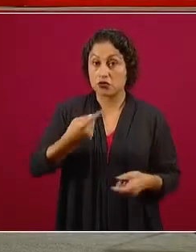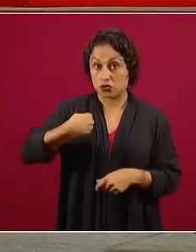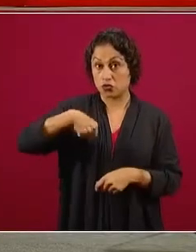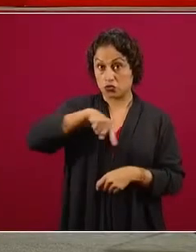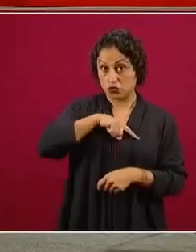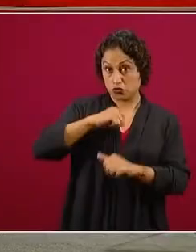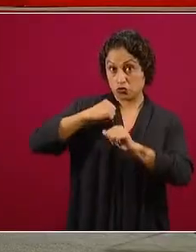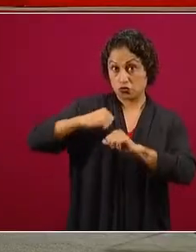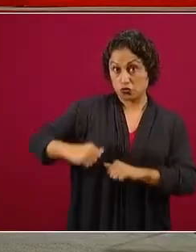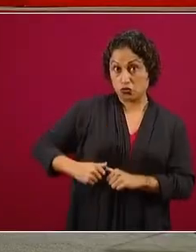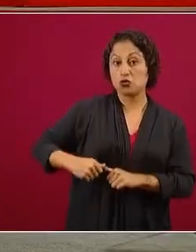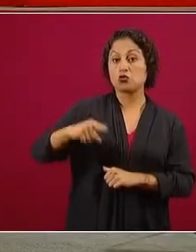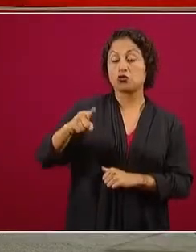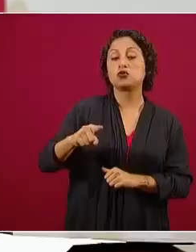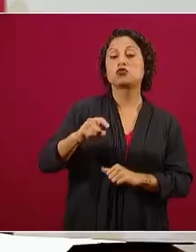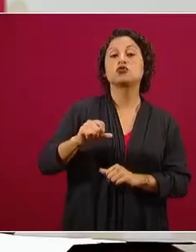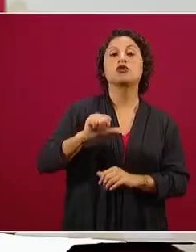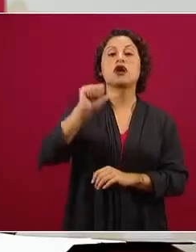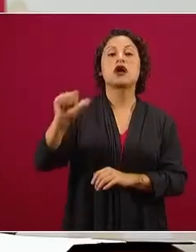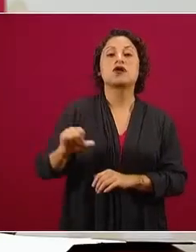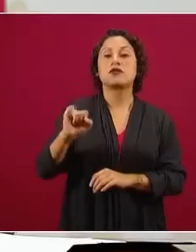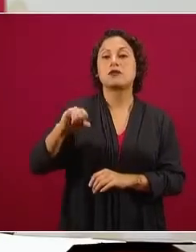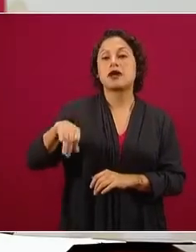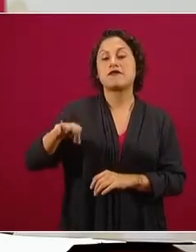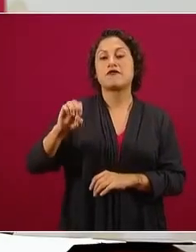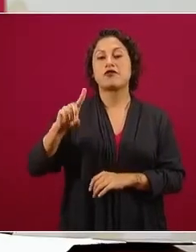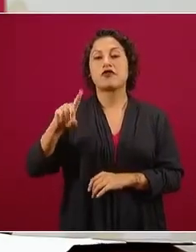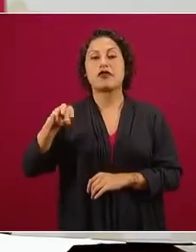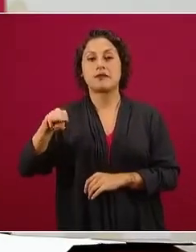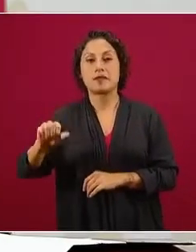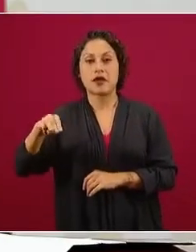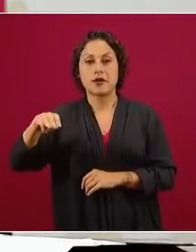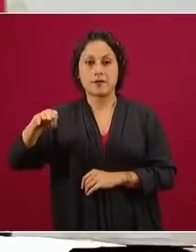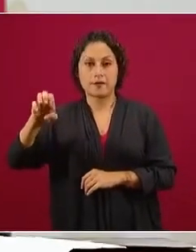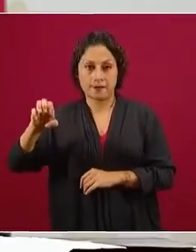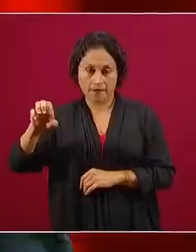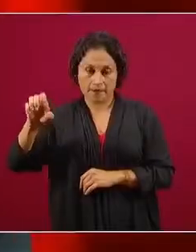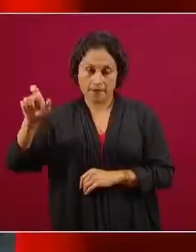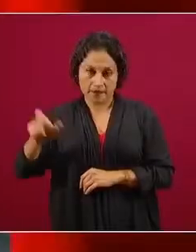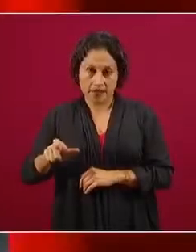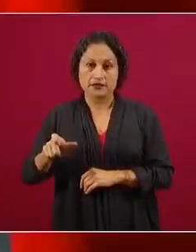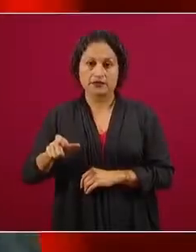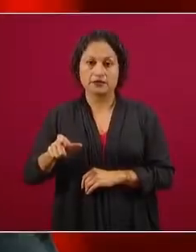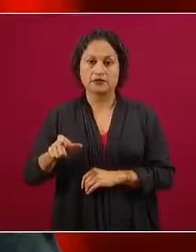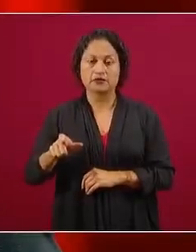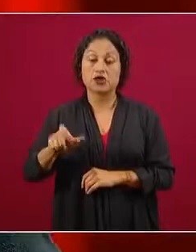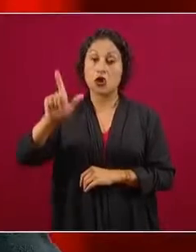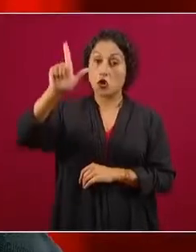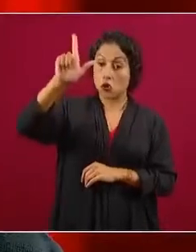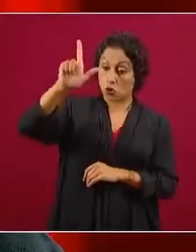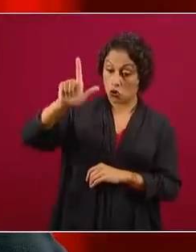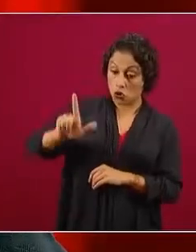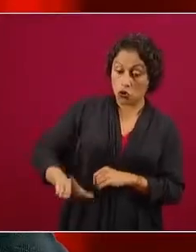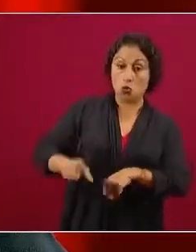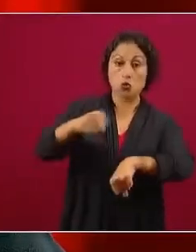llama @infodemiamex. Tenemos una emisión todos los lunes de 18 a 19